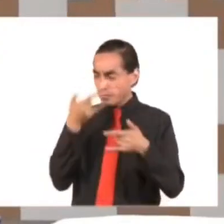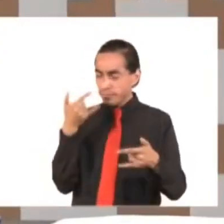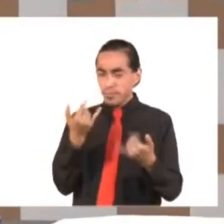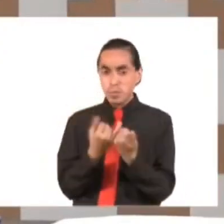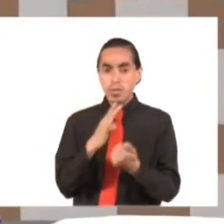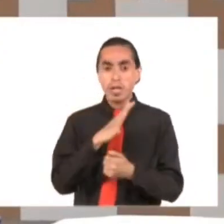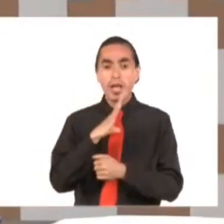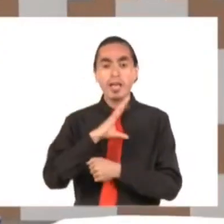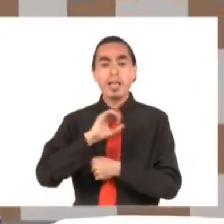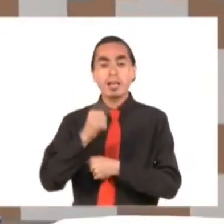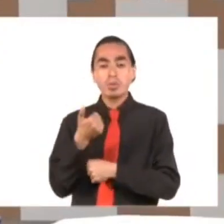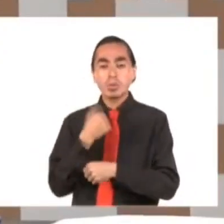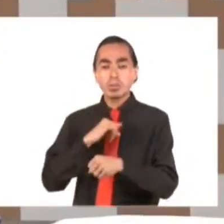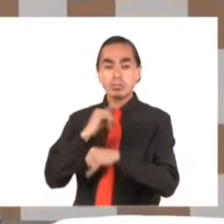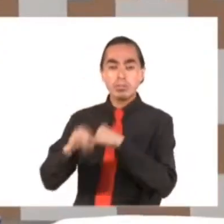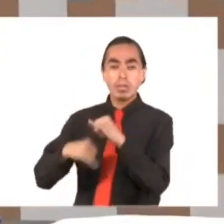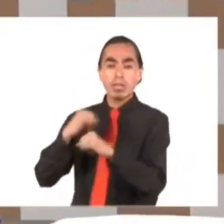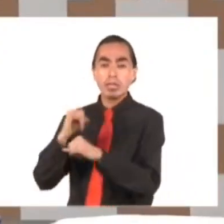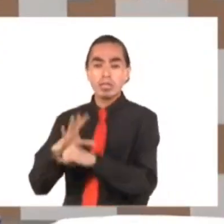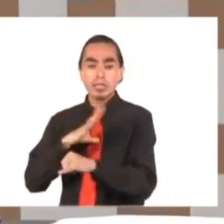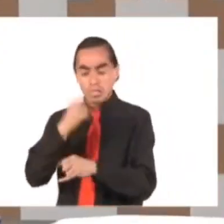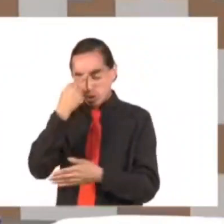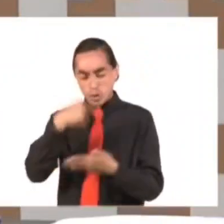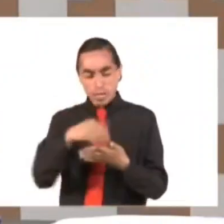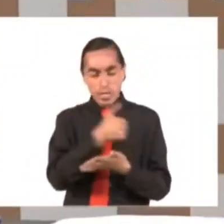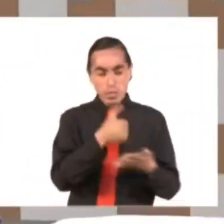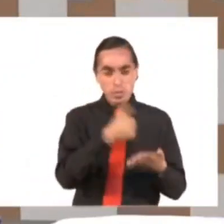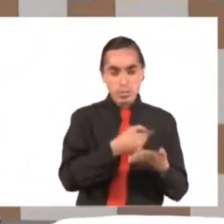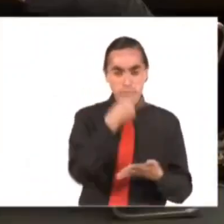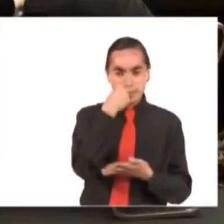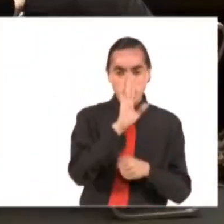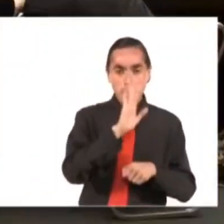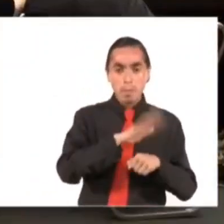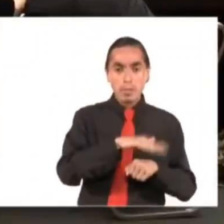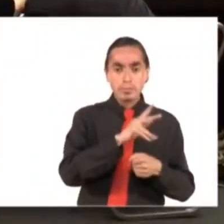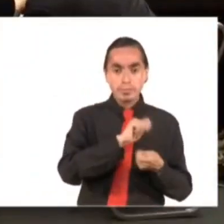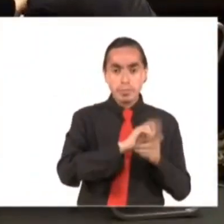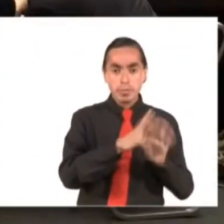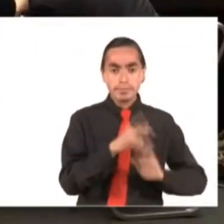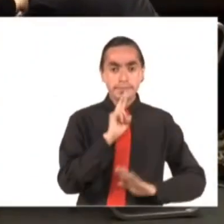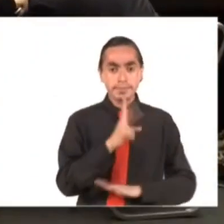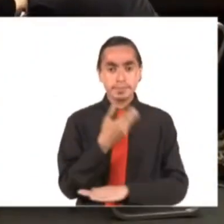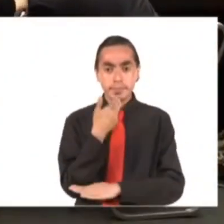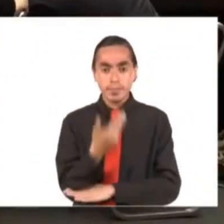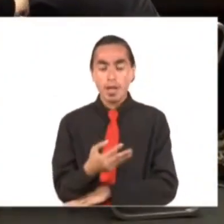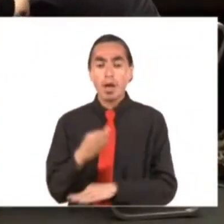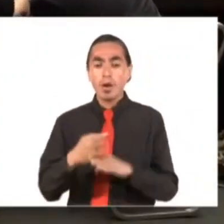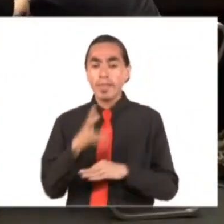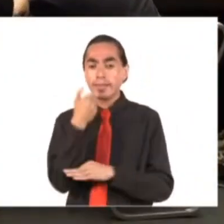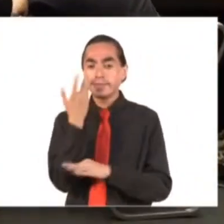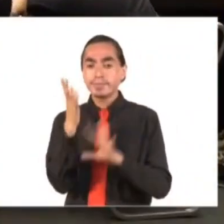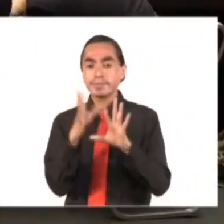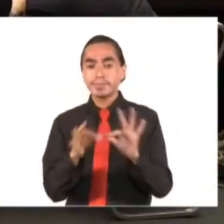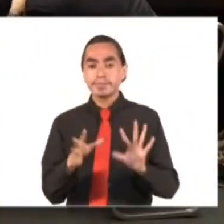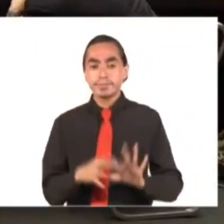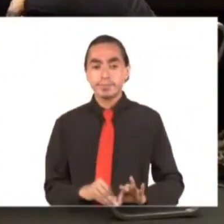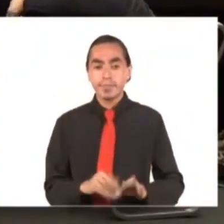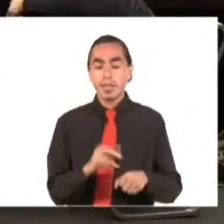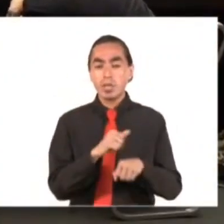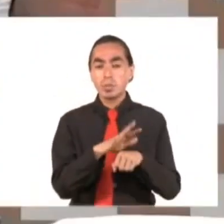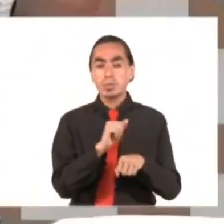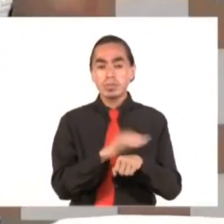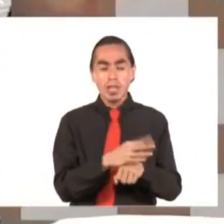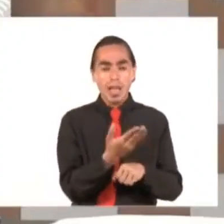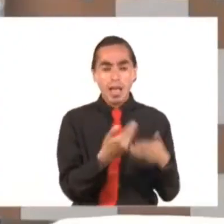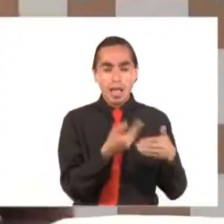otras experiencias internacionales, tal vez la más transformativa que hayamos encontrado. Lo que quiero platicarles es, les brincaré el número, cómo